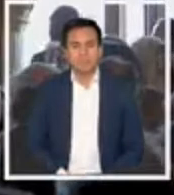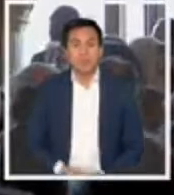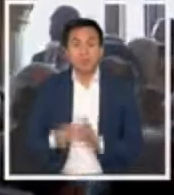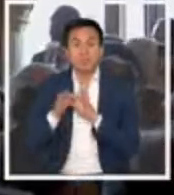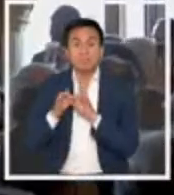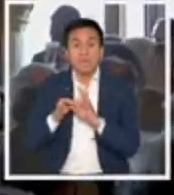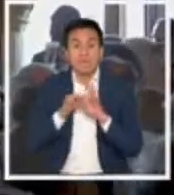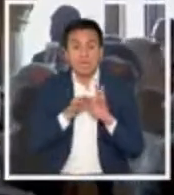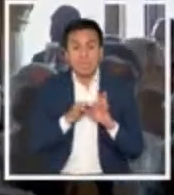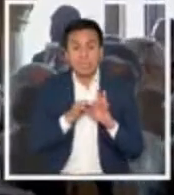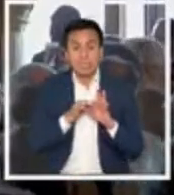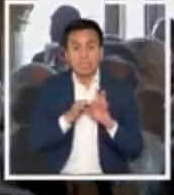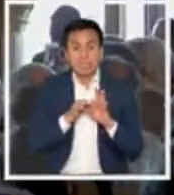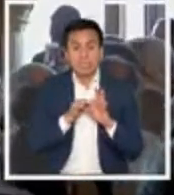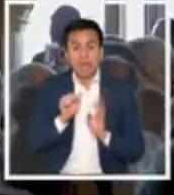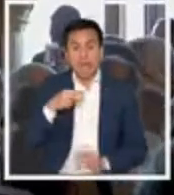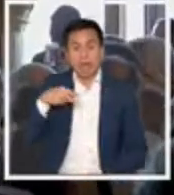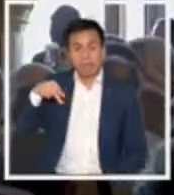Muchísimas gracias, Anne.